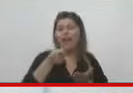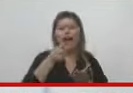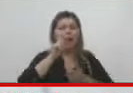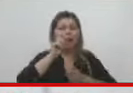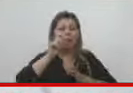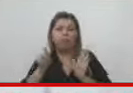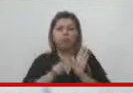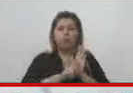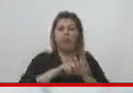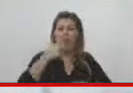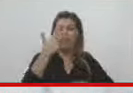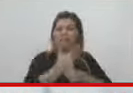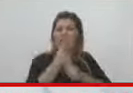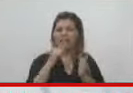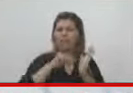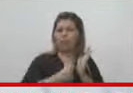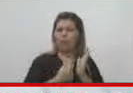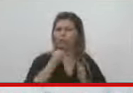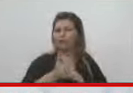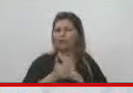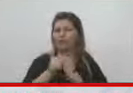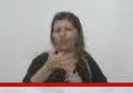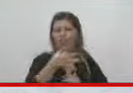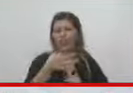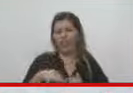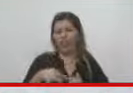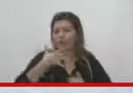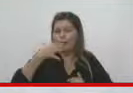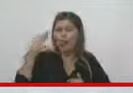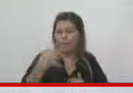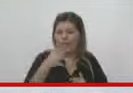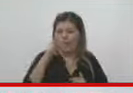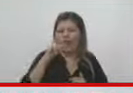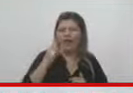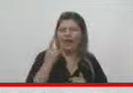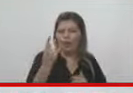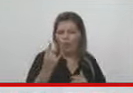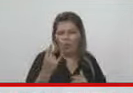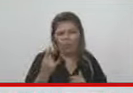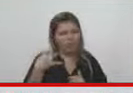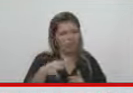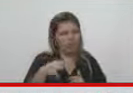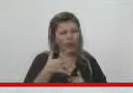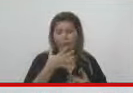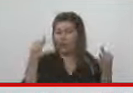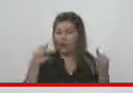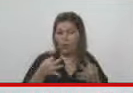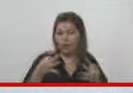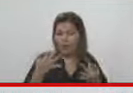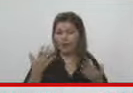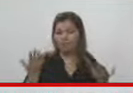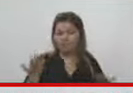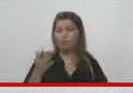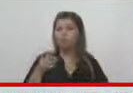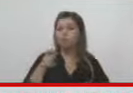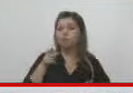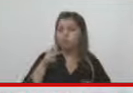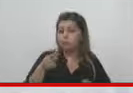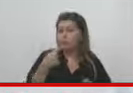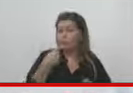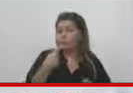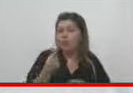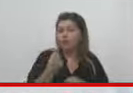requisito sustancial que deben seguir los DNU, que no pueden versar sobre materia vedada